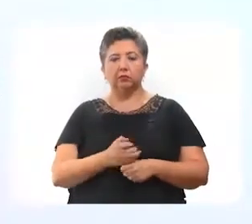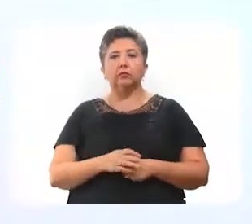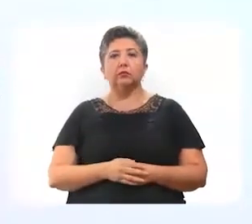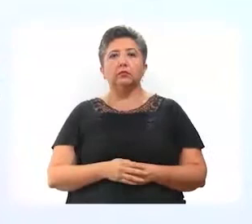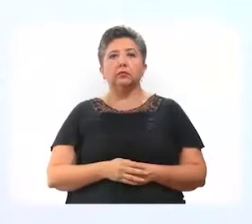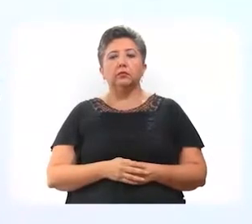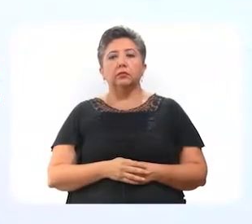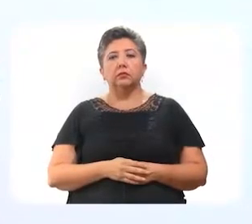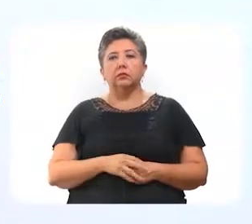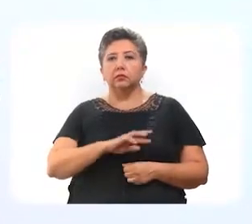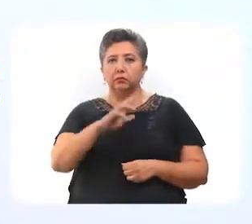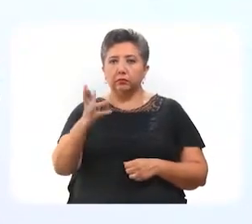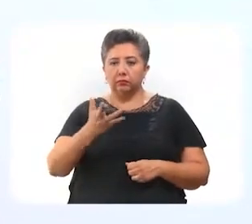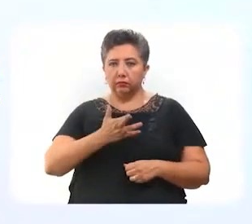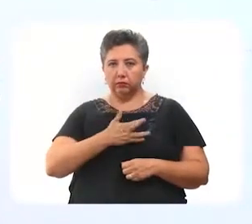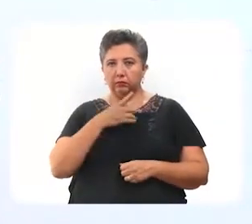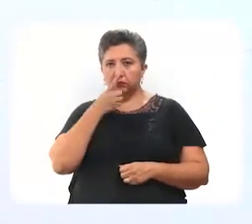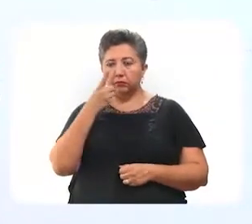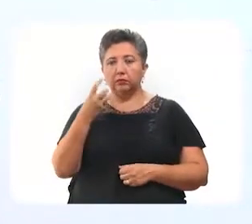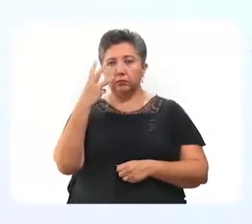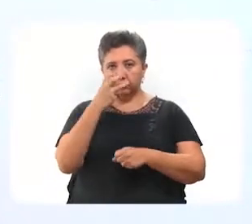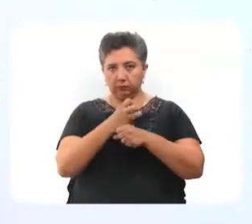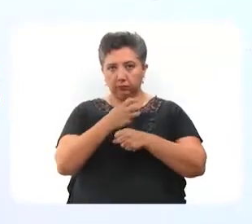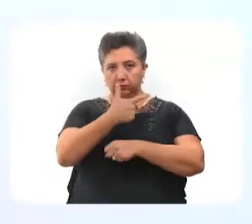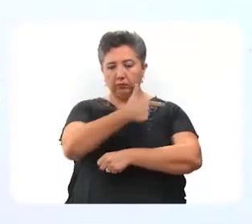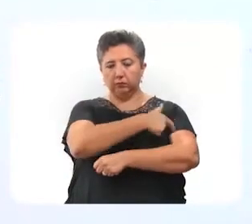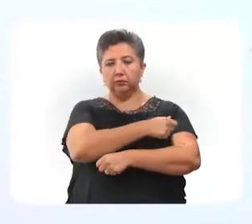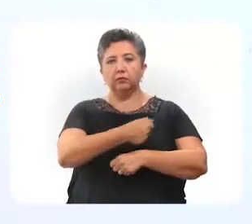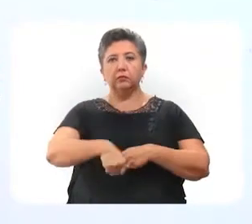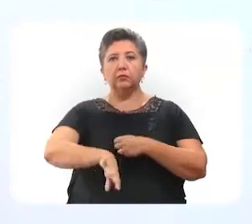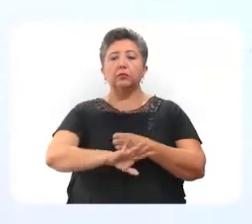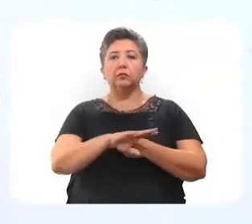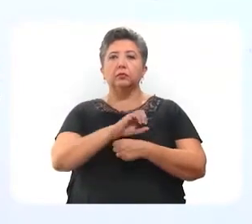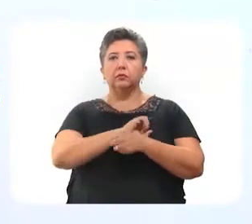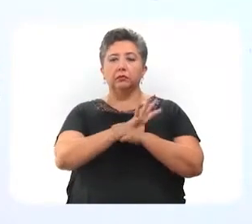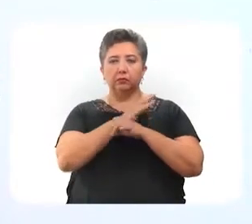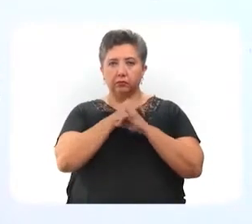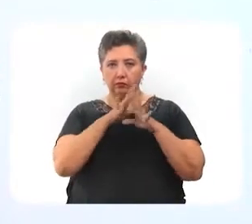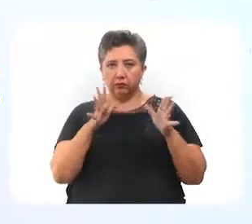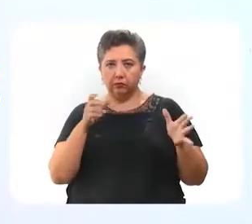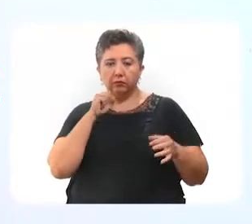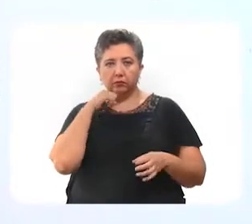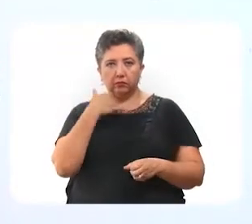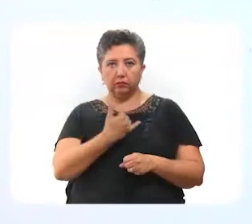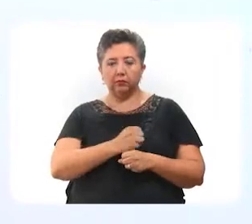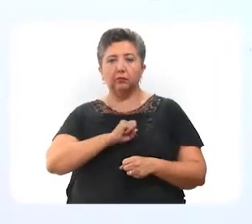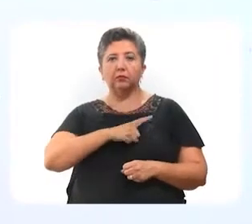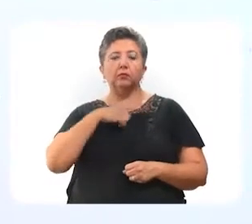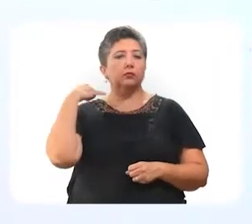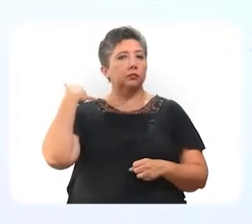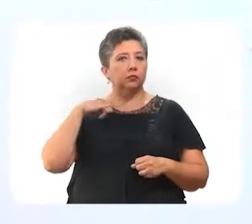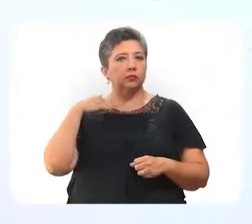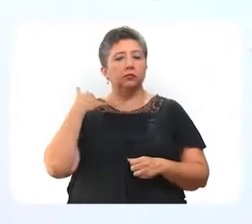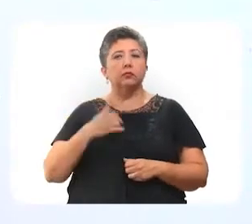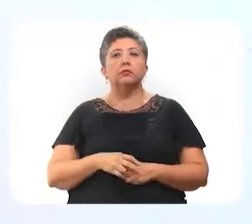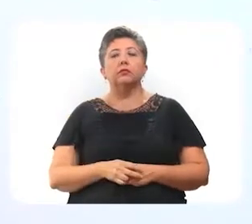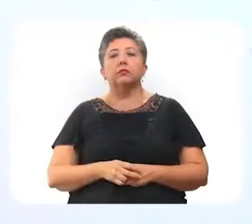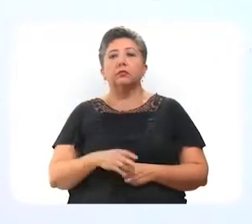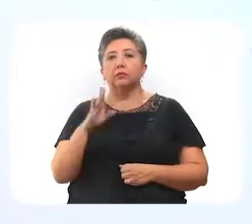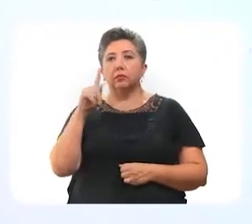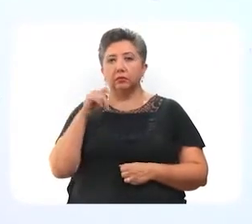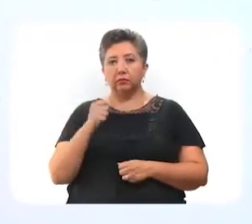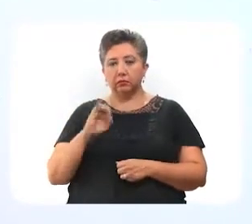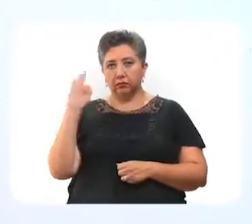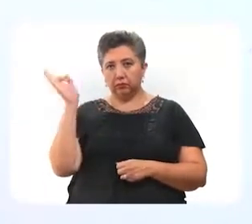del estado recibirán la dosis de refuerzo contra el coronavirus, informaron la Secretaría de Salud de Yucatán y de